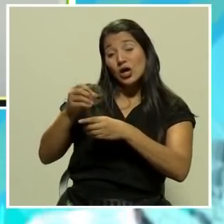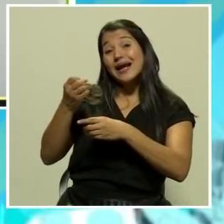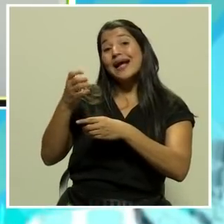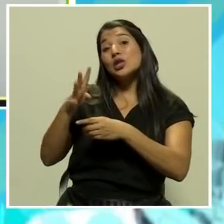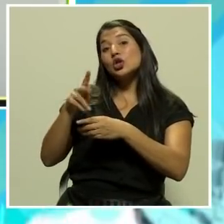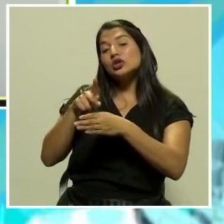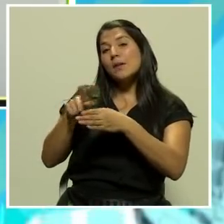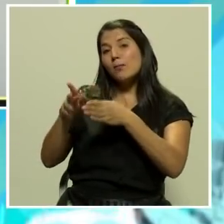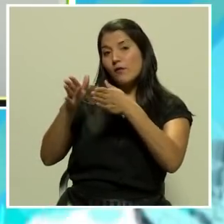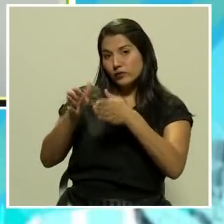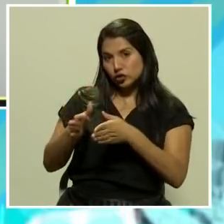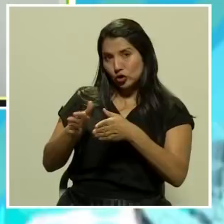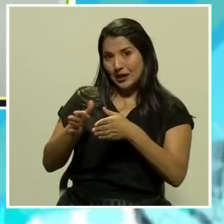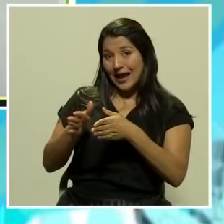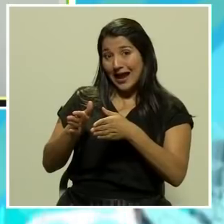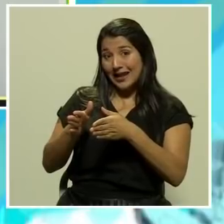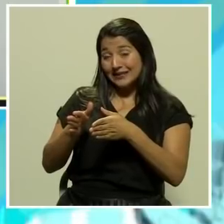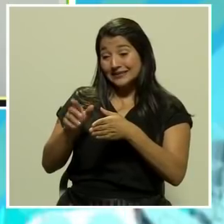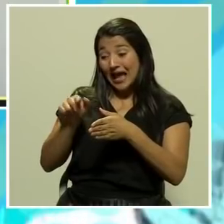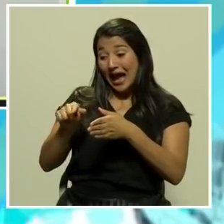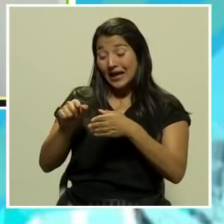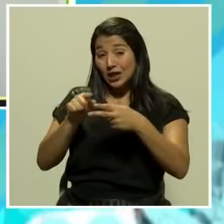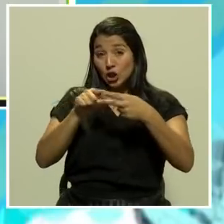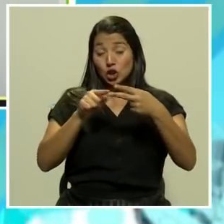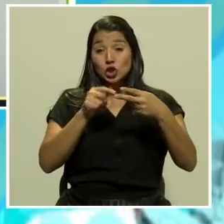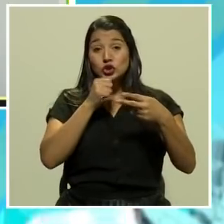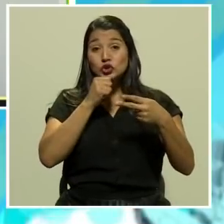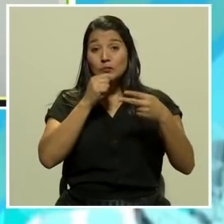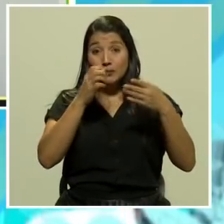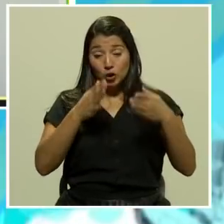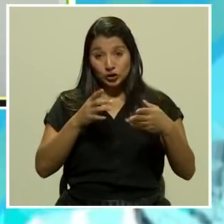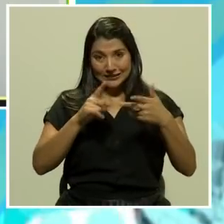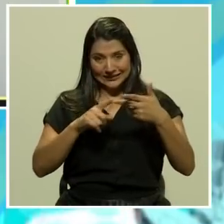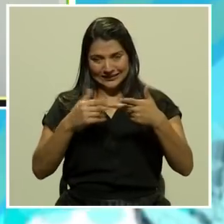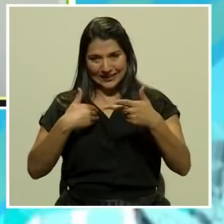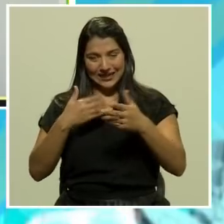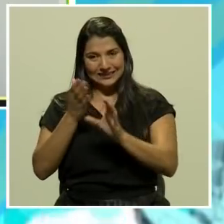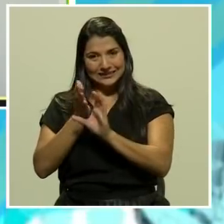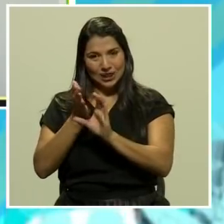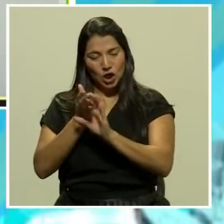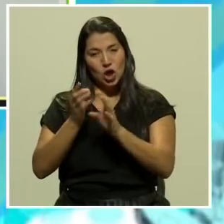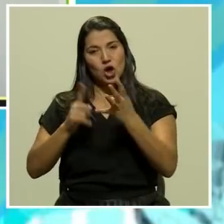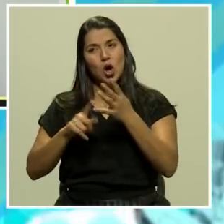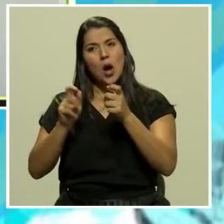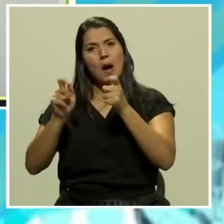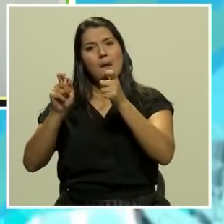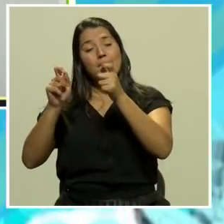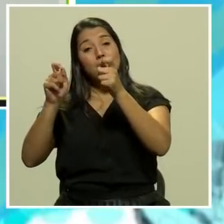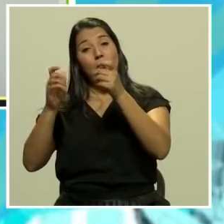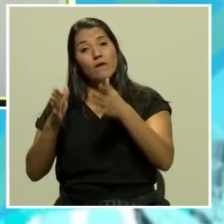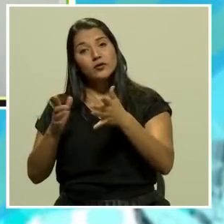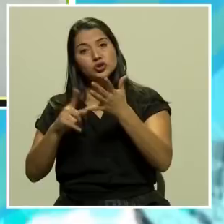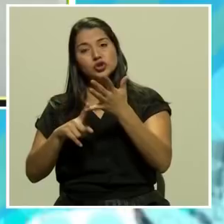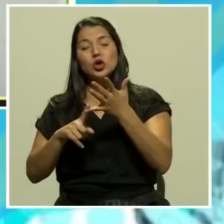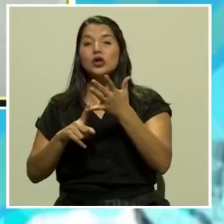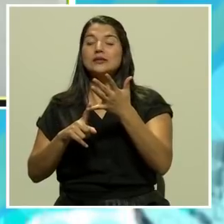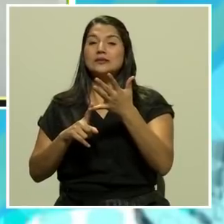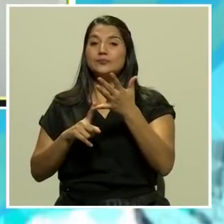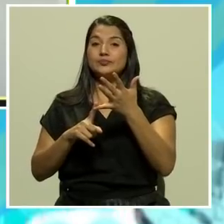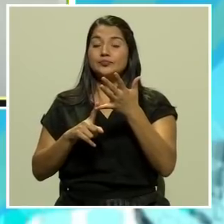14 profesionales, de estos 2 son comunicadores, tenemos psicólogos, tenemos educadores, doctorados en